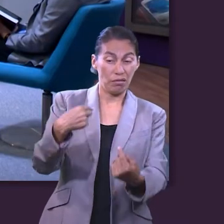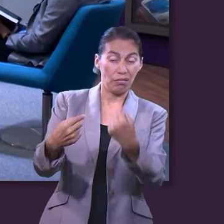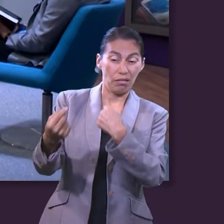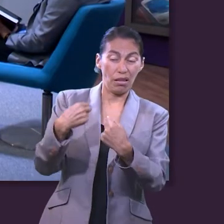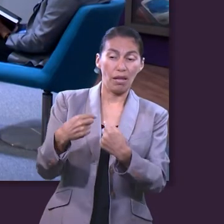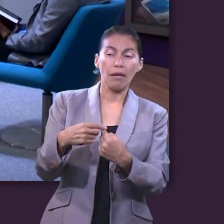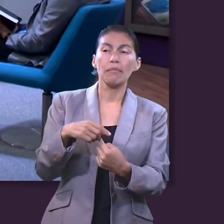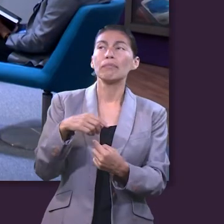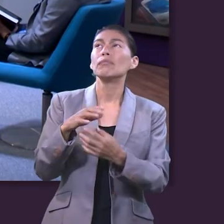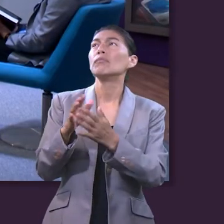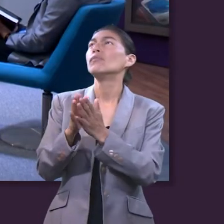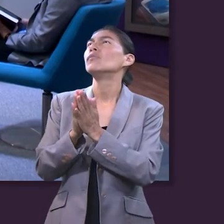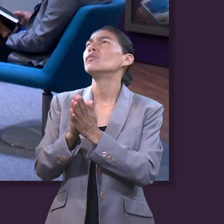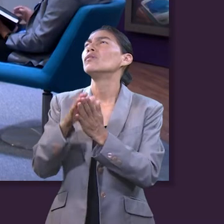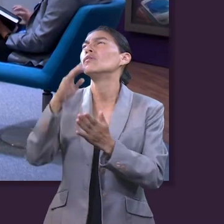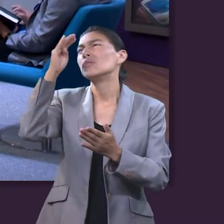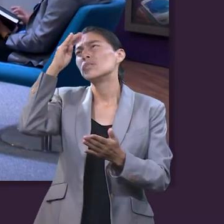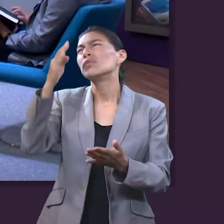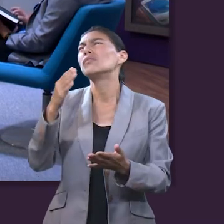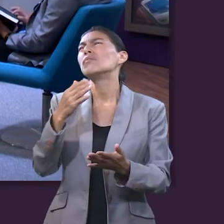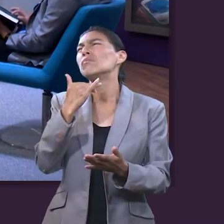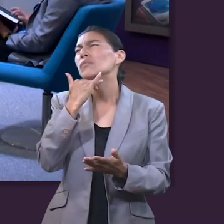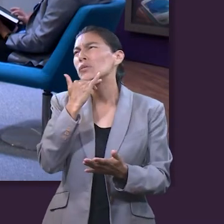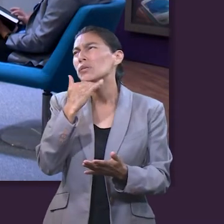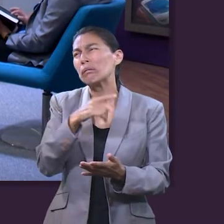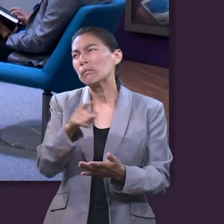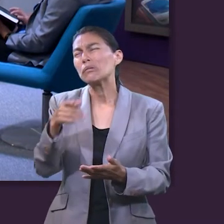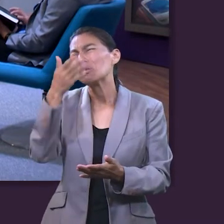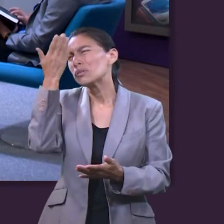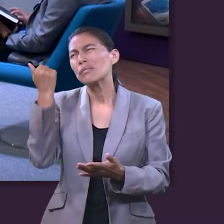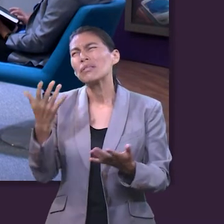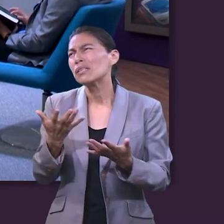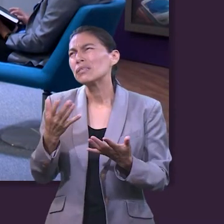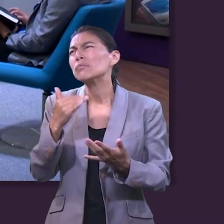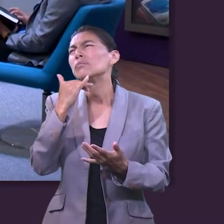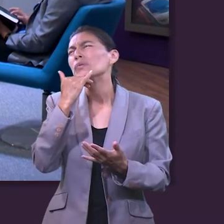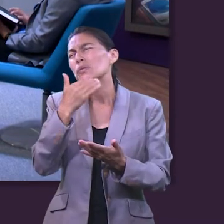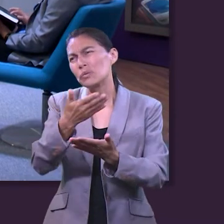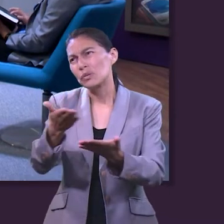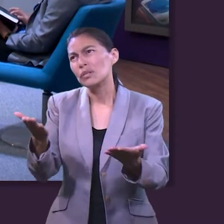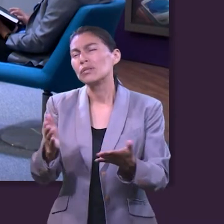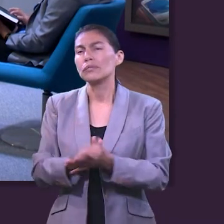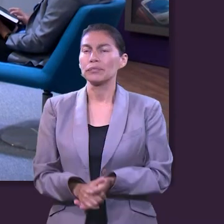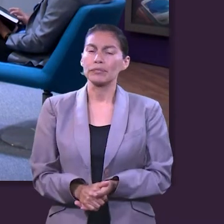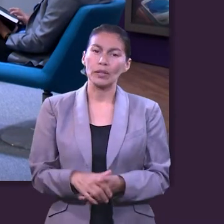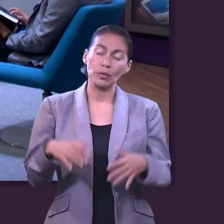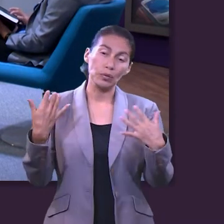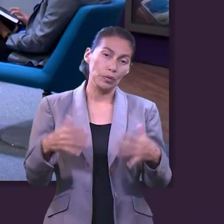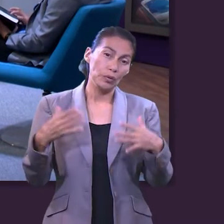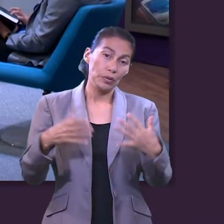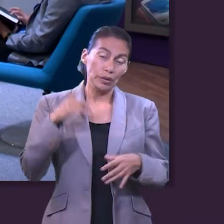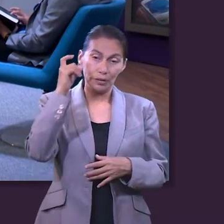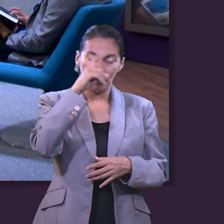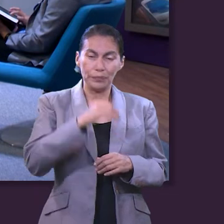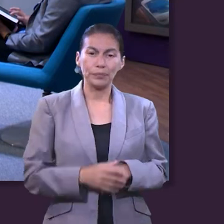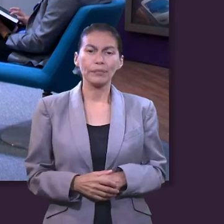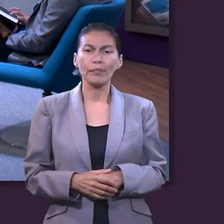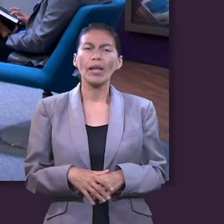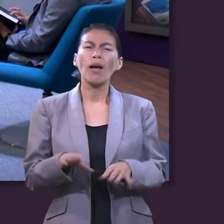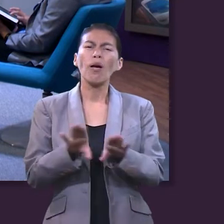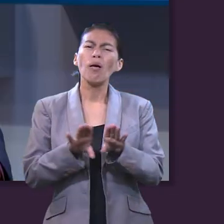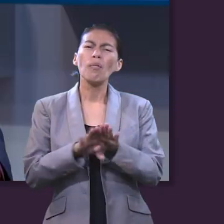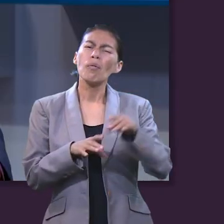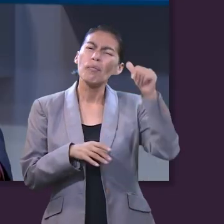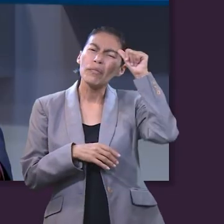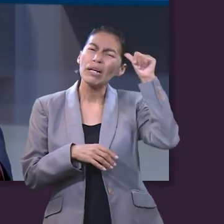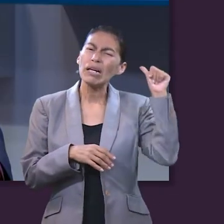otra palabra que nos encontramos en la lección y me gustaría que comentáramos también es respecto de la sensibilidad al pecado,